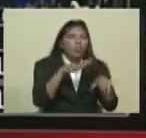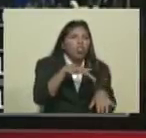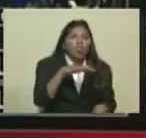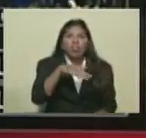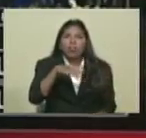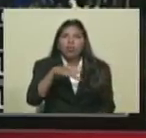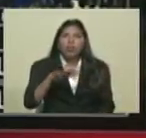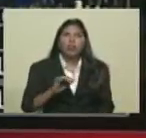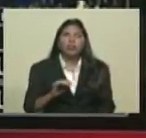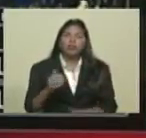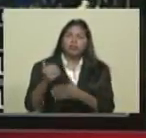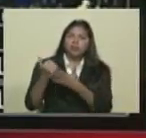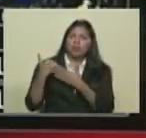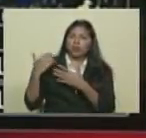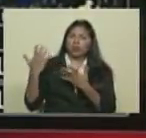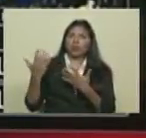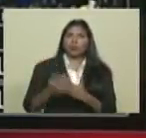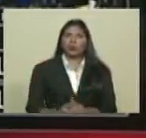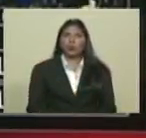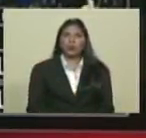gente, el 15.